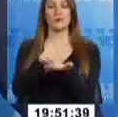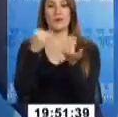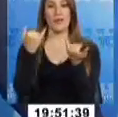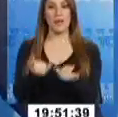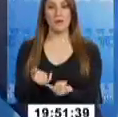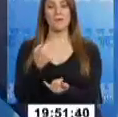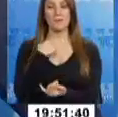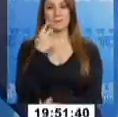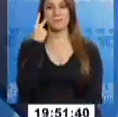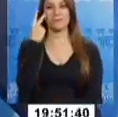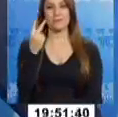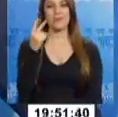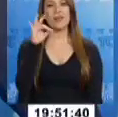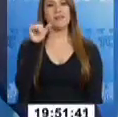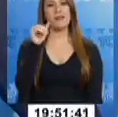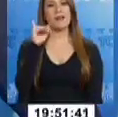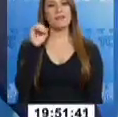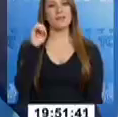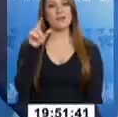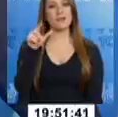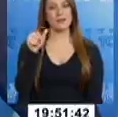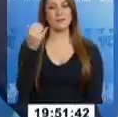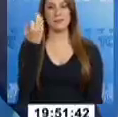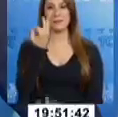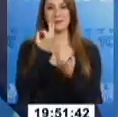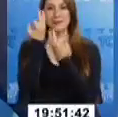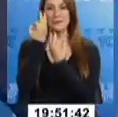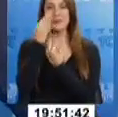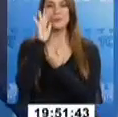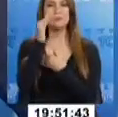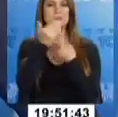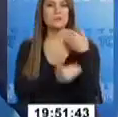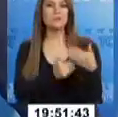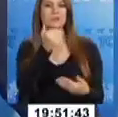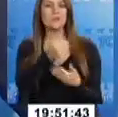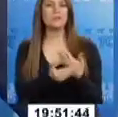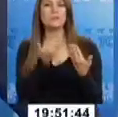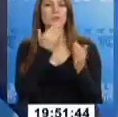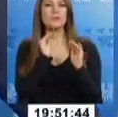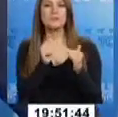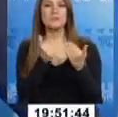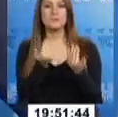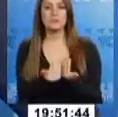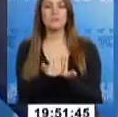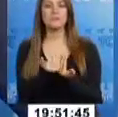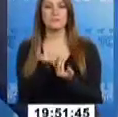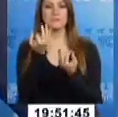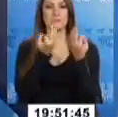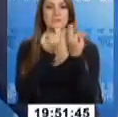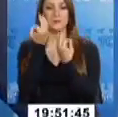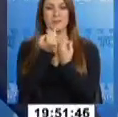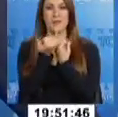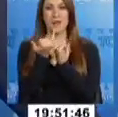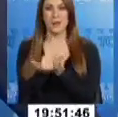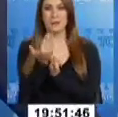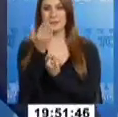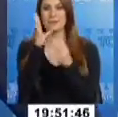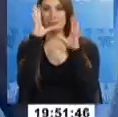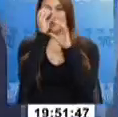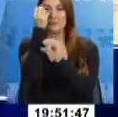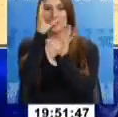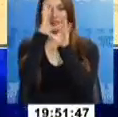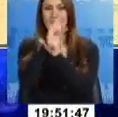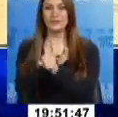se encuentra en ese lugar para contarnos cuál es el proceso de llevar el cargamento a las zonas afectadas. Adelante, Fabiola, buenas noches.